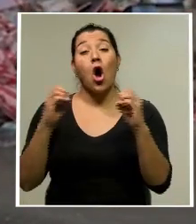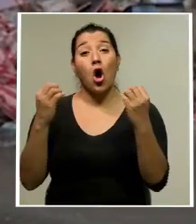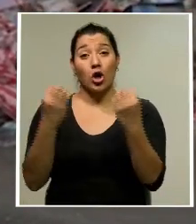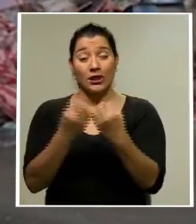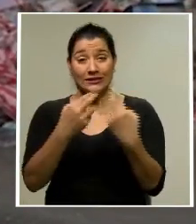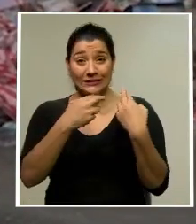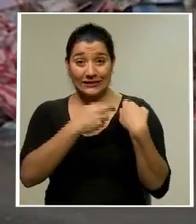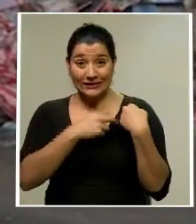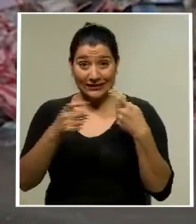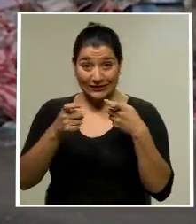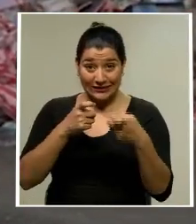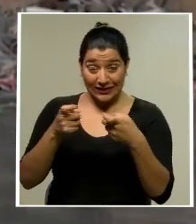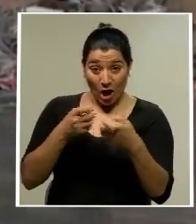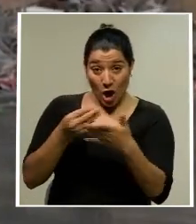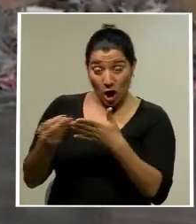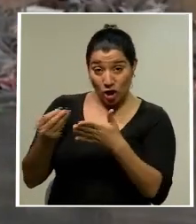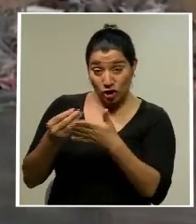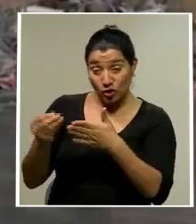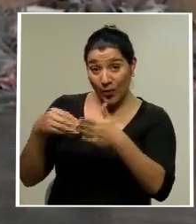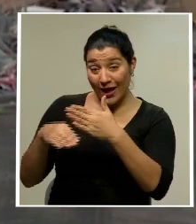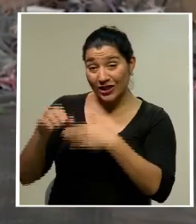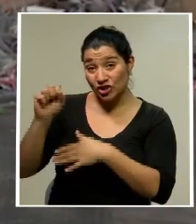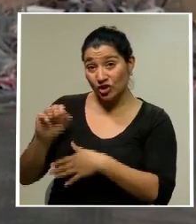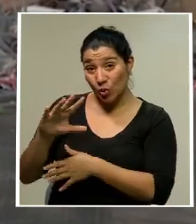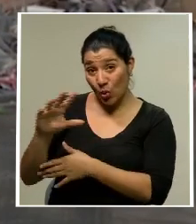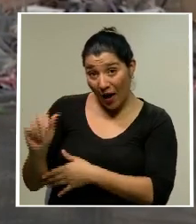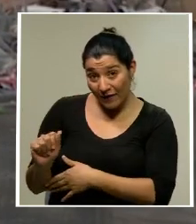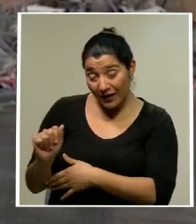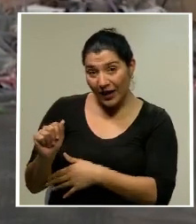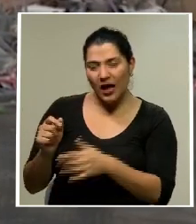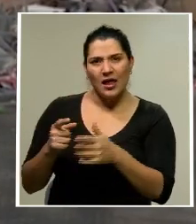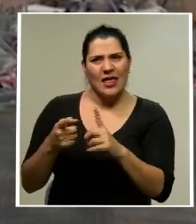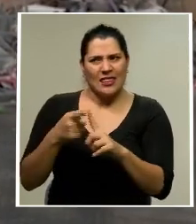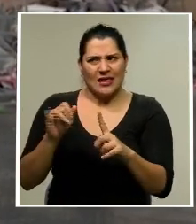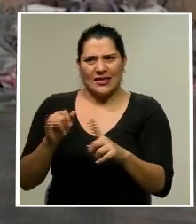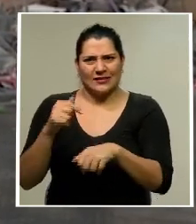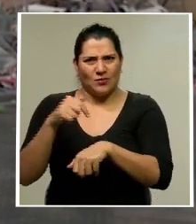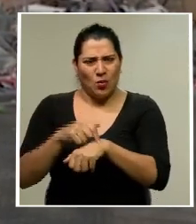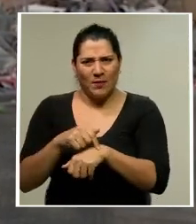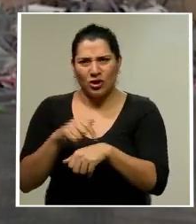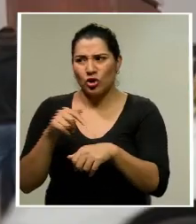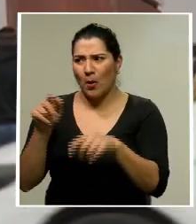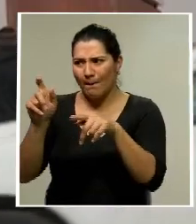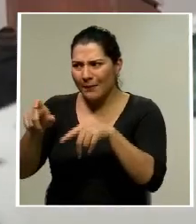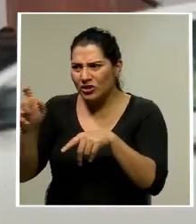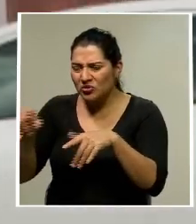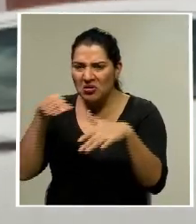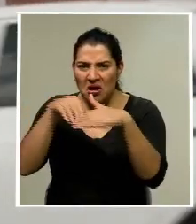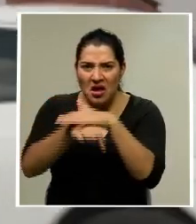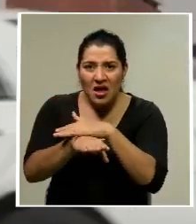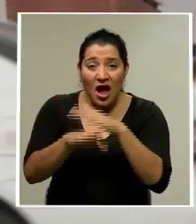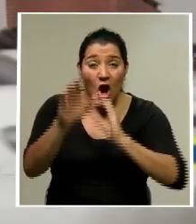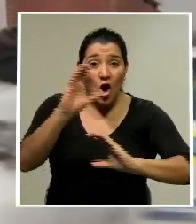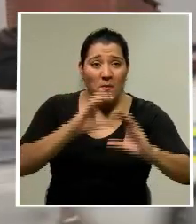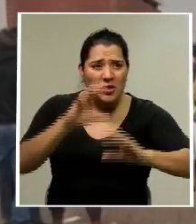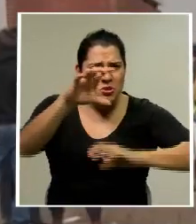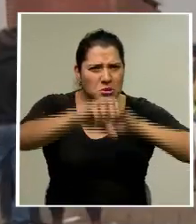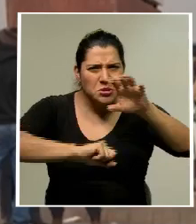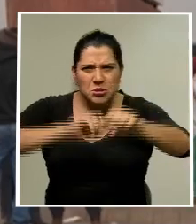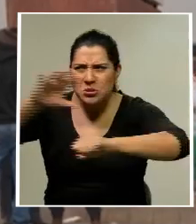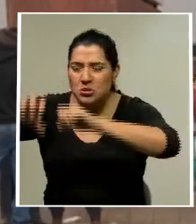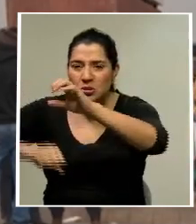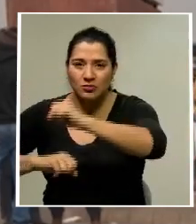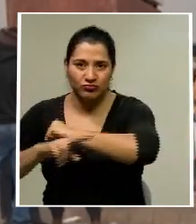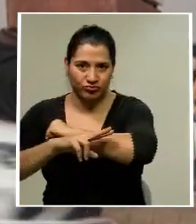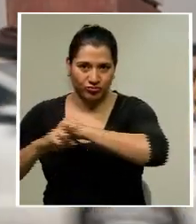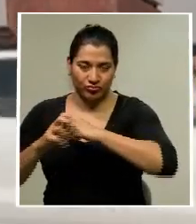de consumo de Sudáfrica estima que desde entonces se han saqueado más de 800 tiendas. El presidente Cyril Ramaphosa se